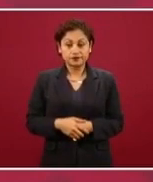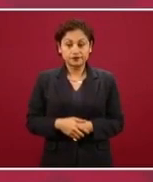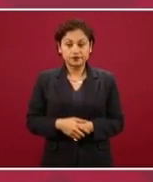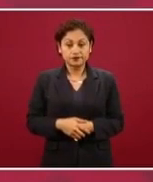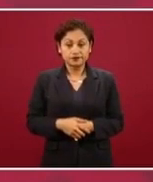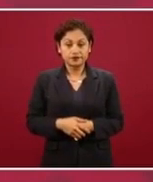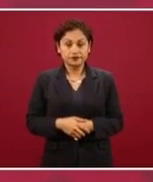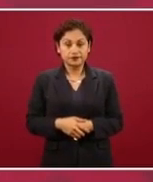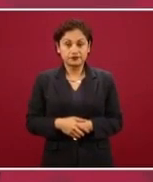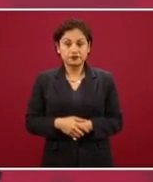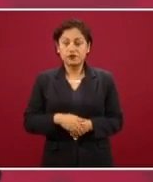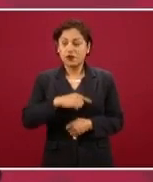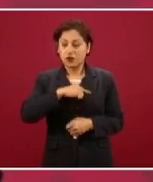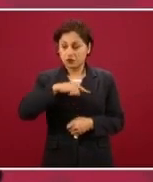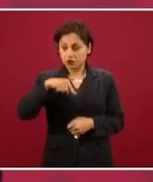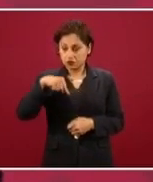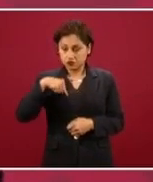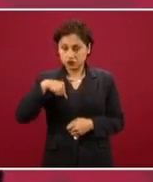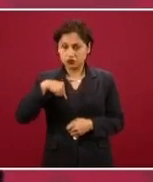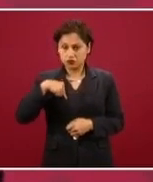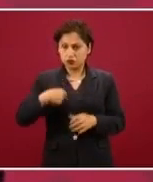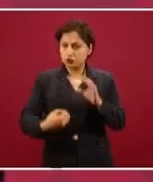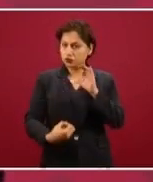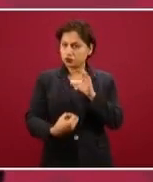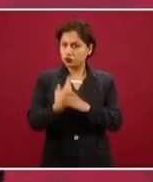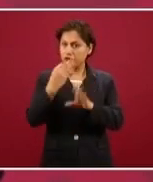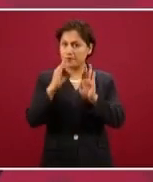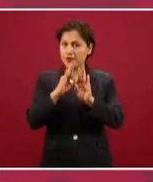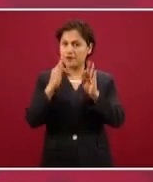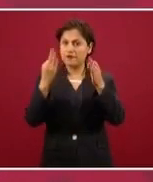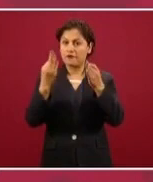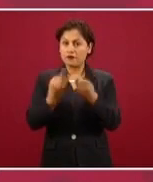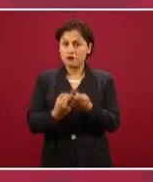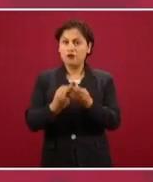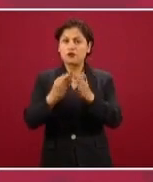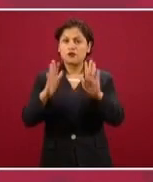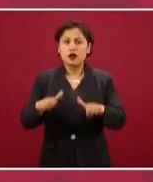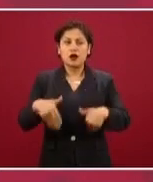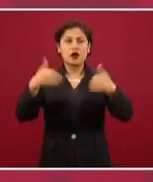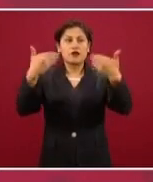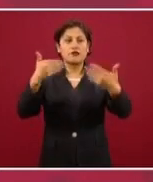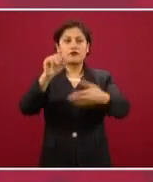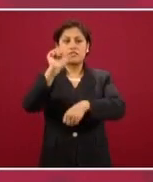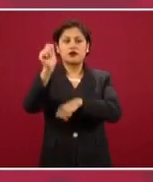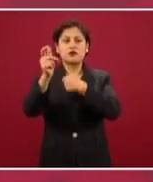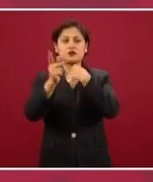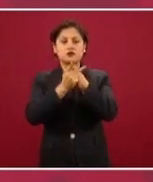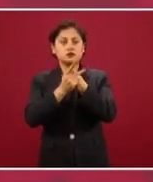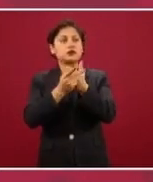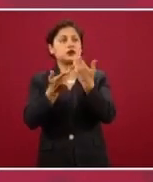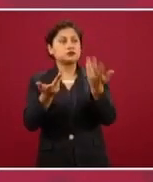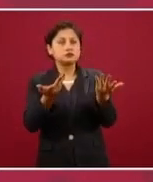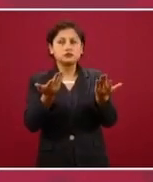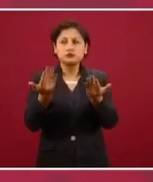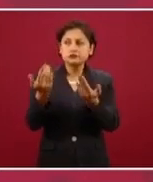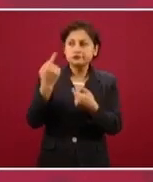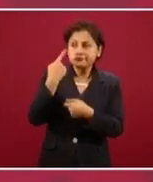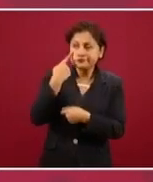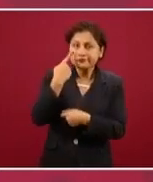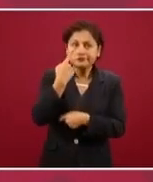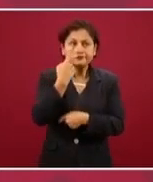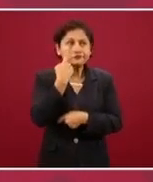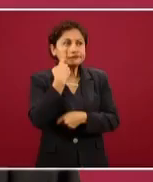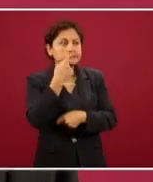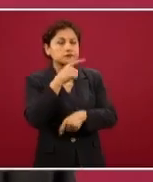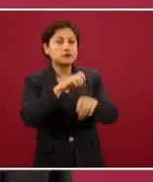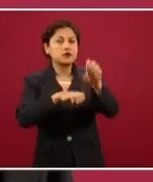la compra de medicamentos al extranjero y lo vamos a seguir haciendo, porque la salud es